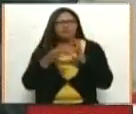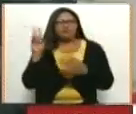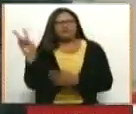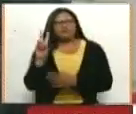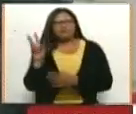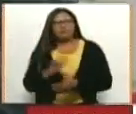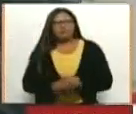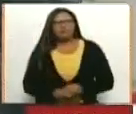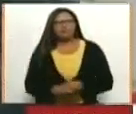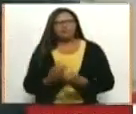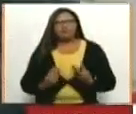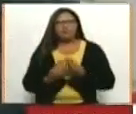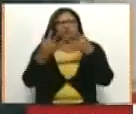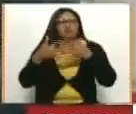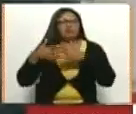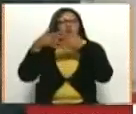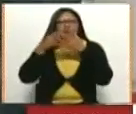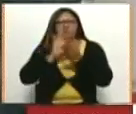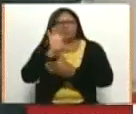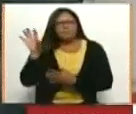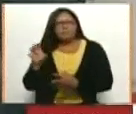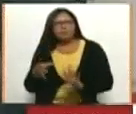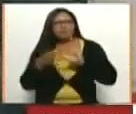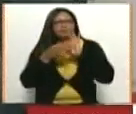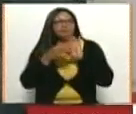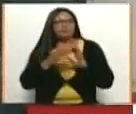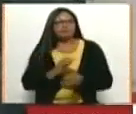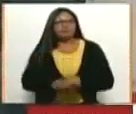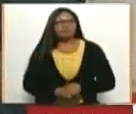con Estados Unidos y los países miembros.